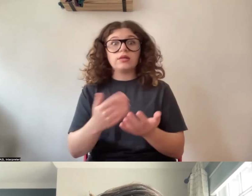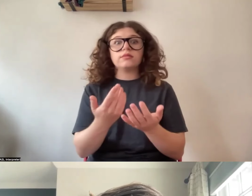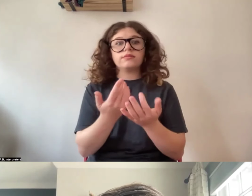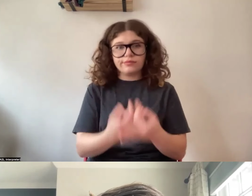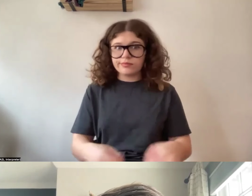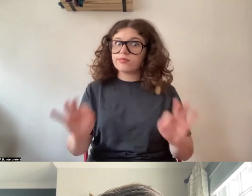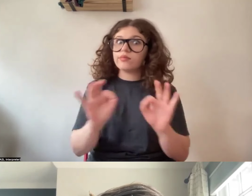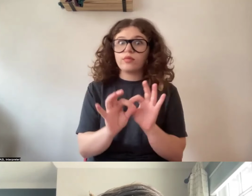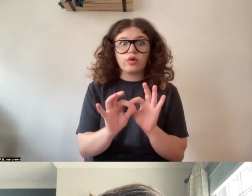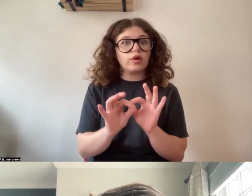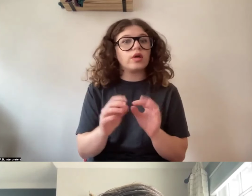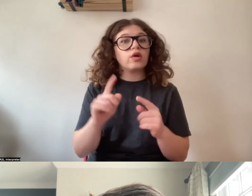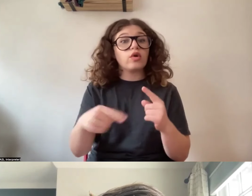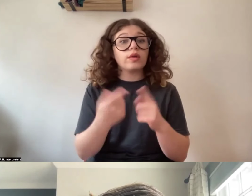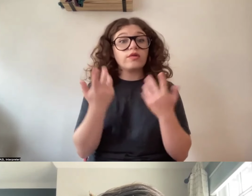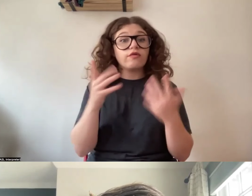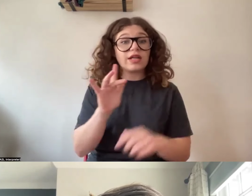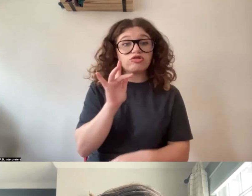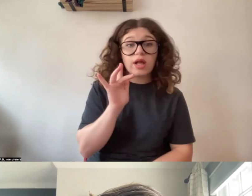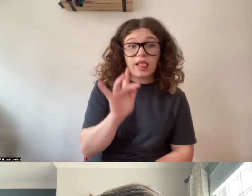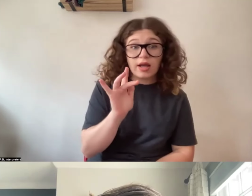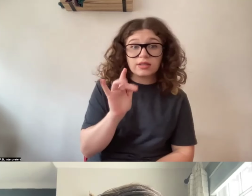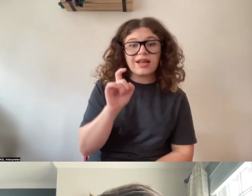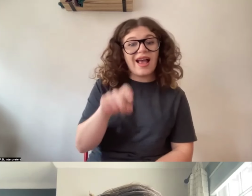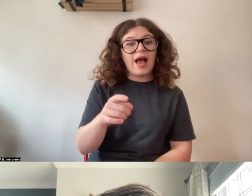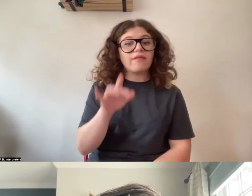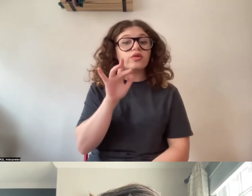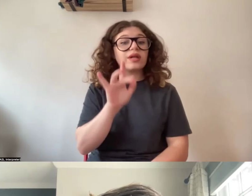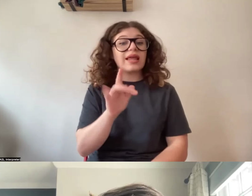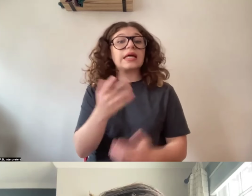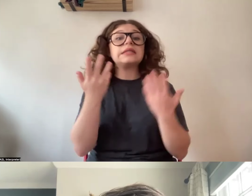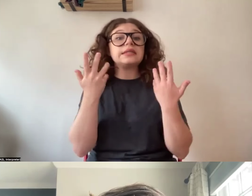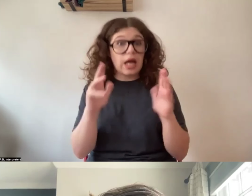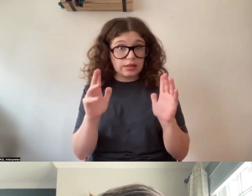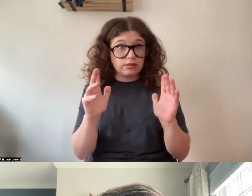you have selected a channel, you have to click done.